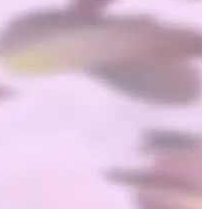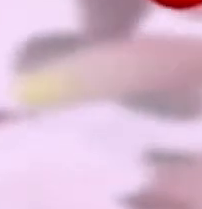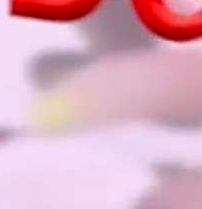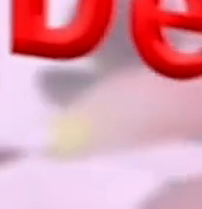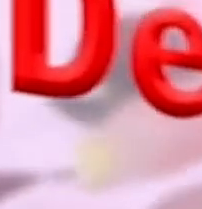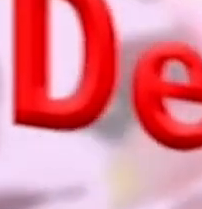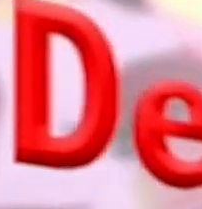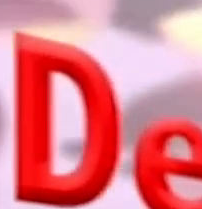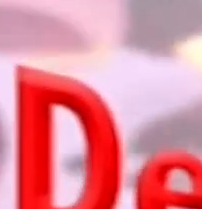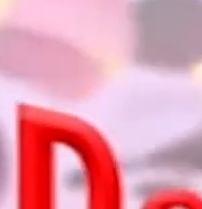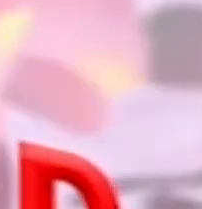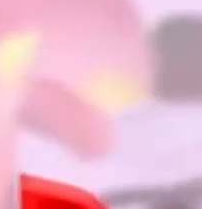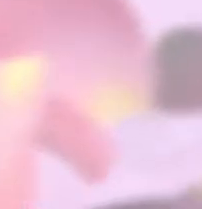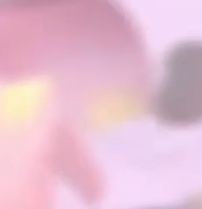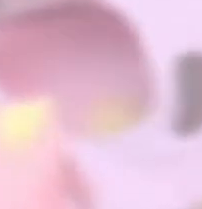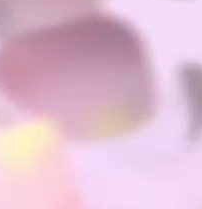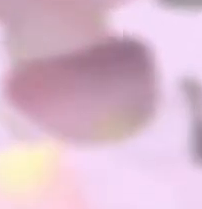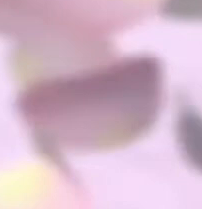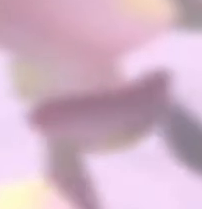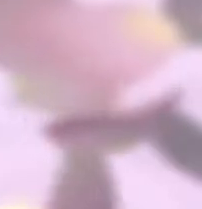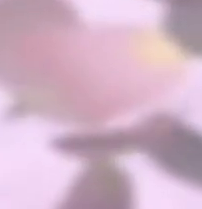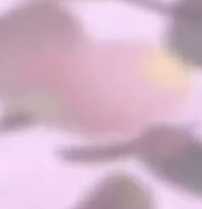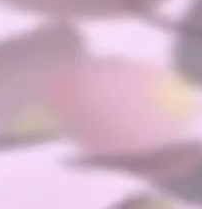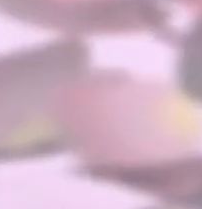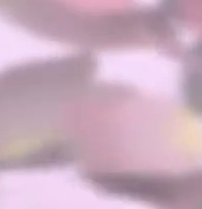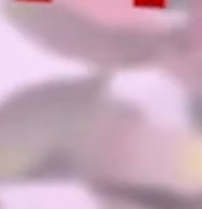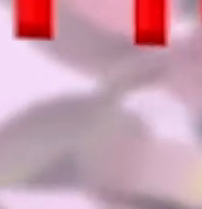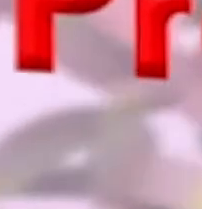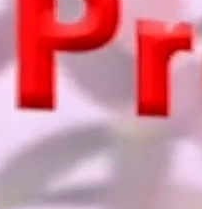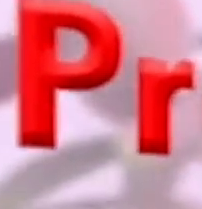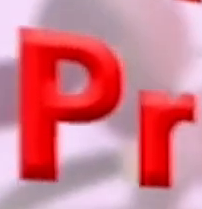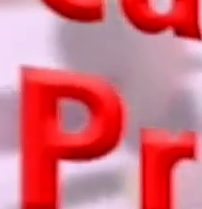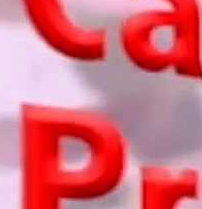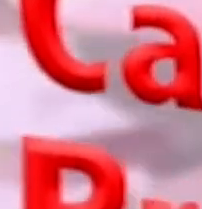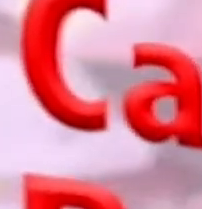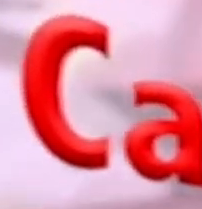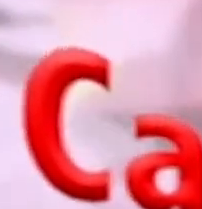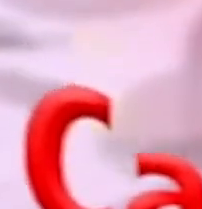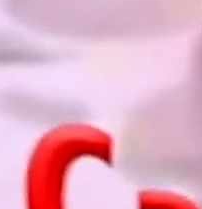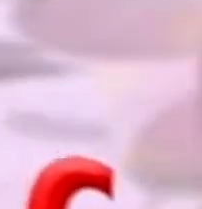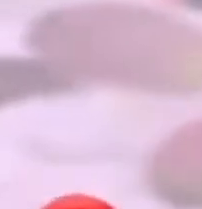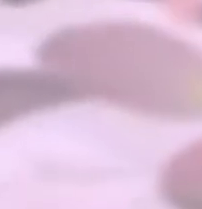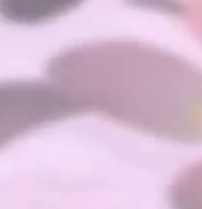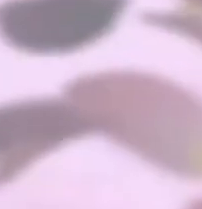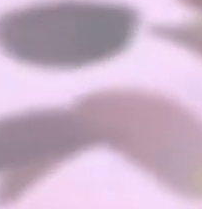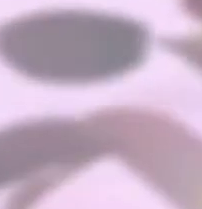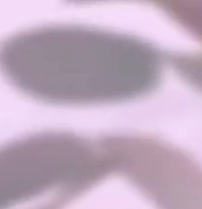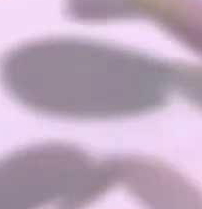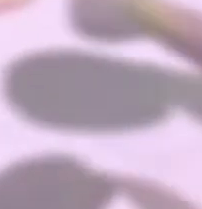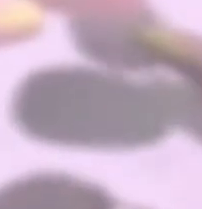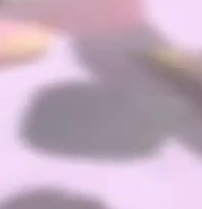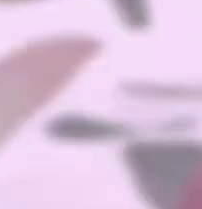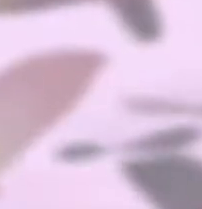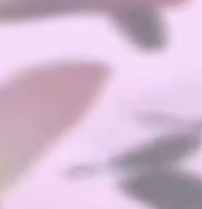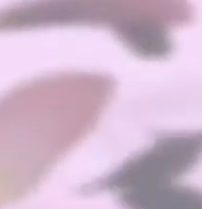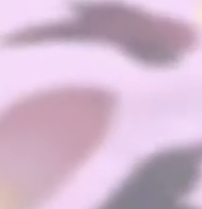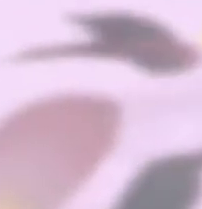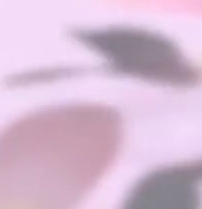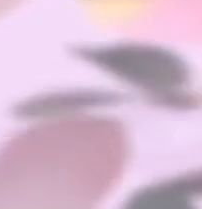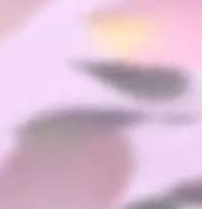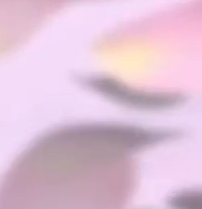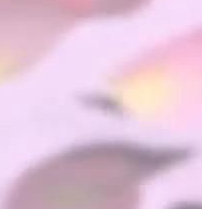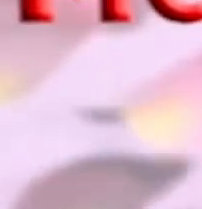próstata, desinflamándola y previniendo el cáncer, es BioProcit. Y para las mujeres con sus